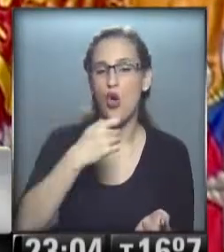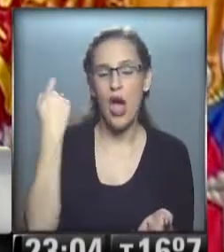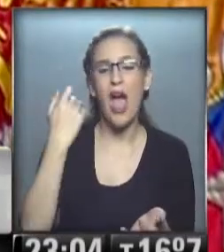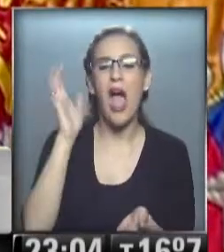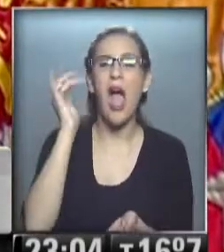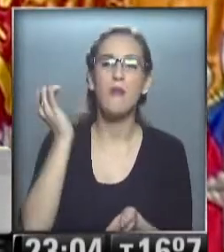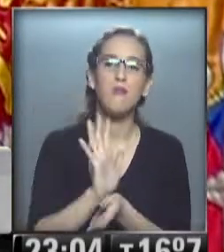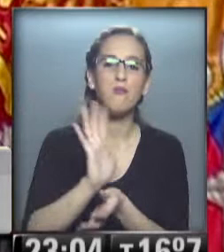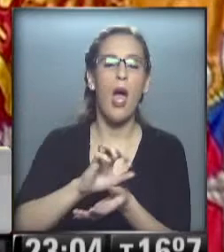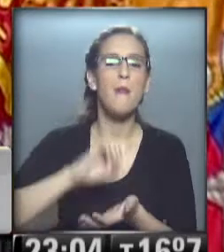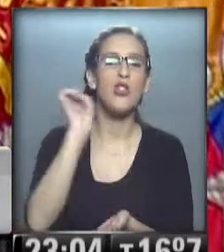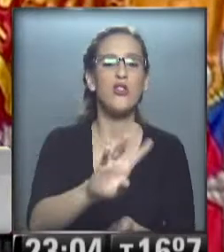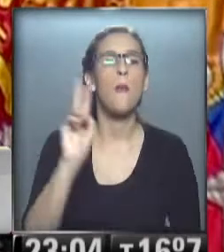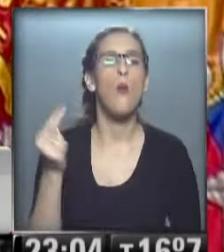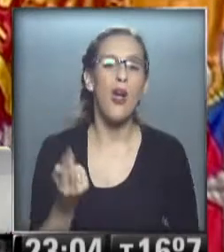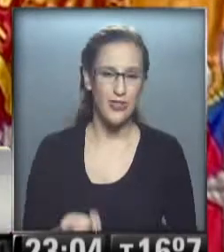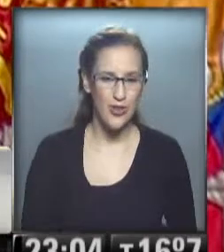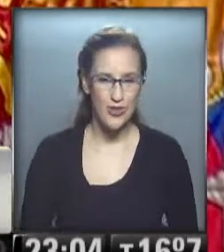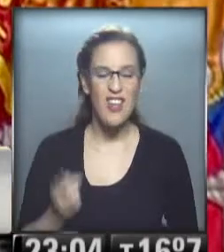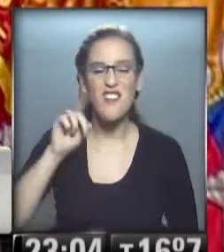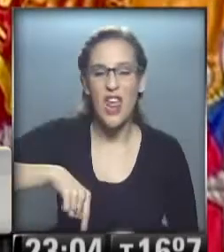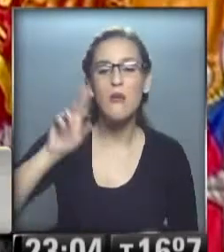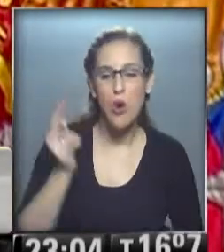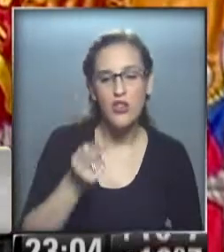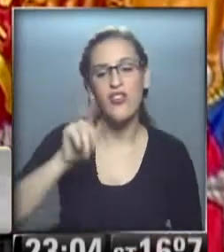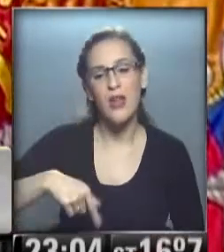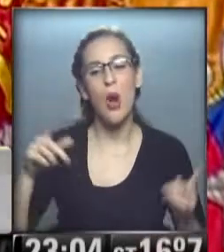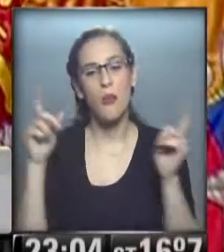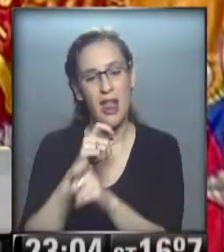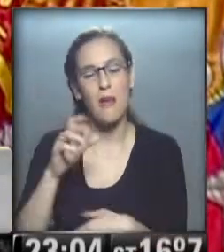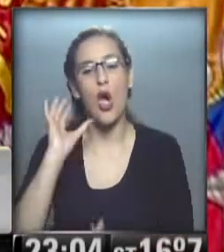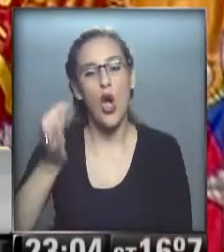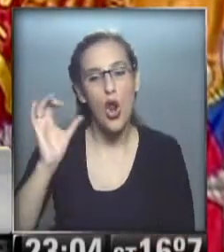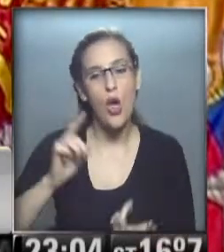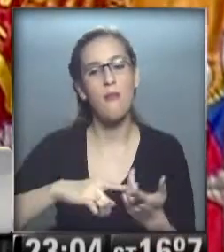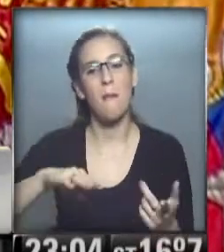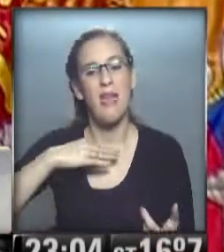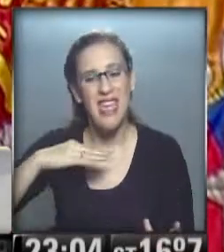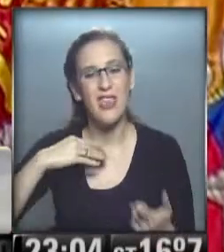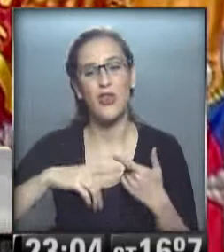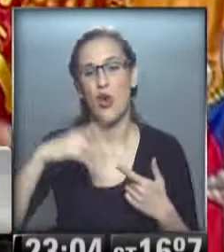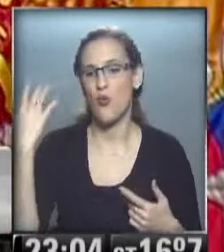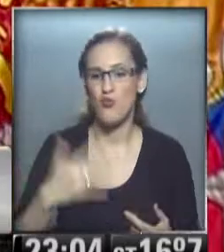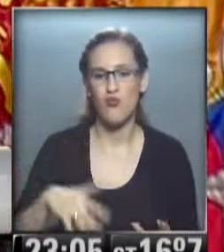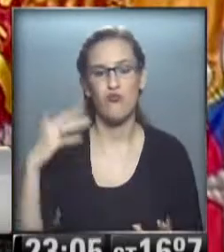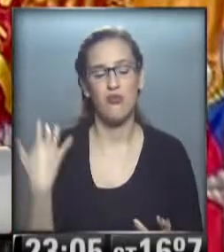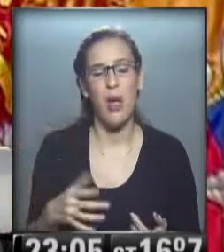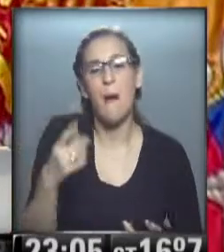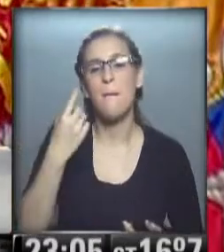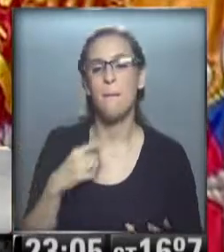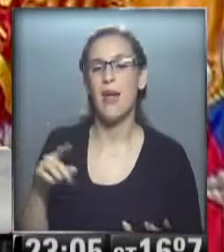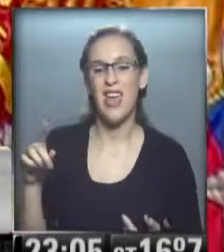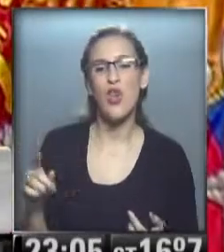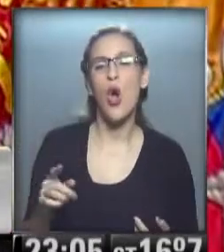muertos. Entonces tenemos ahí el drama de Colombia, de México. Creo que tenemos que ser realistas en esto, pero querer